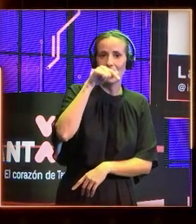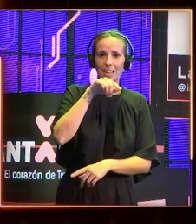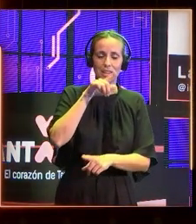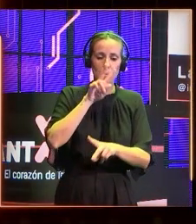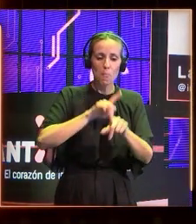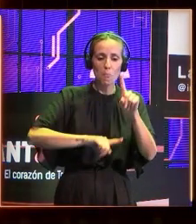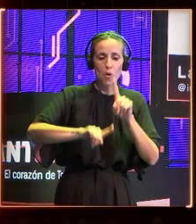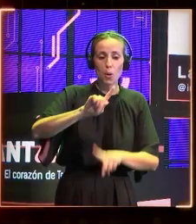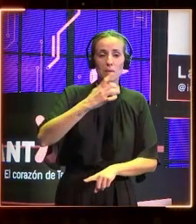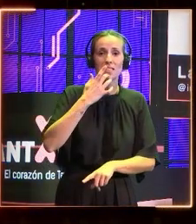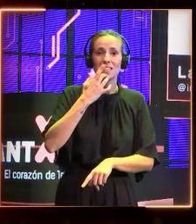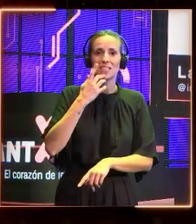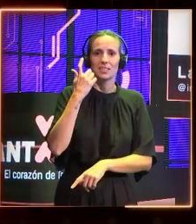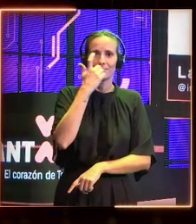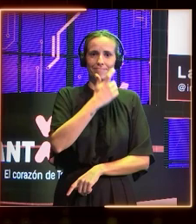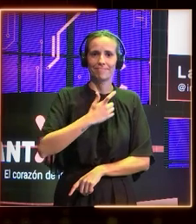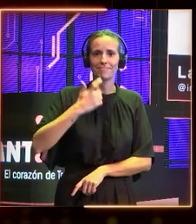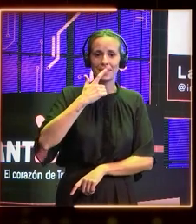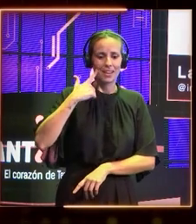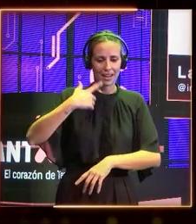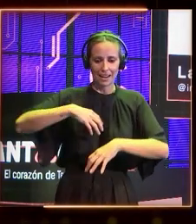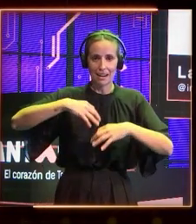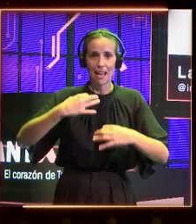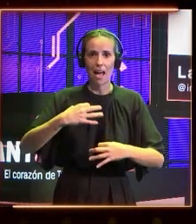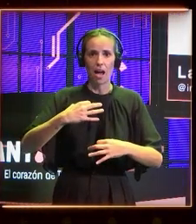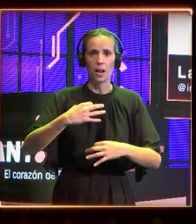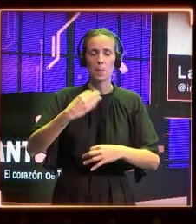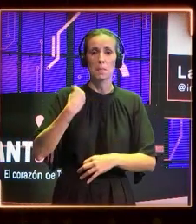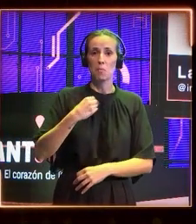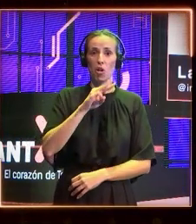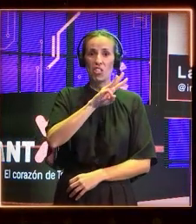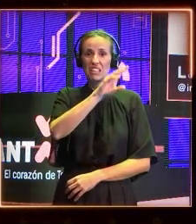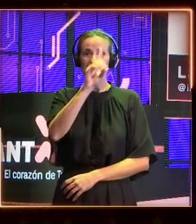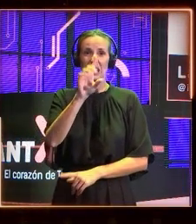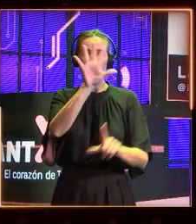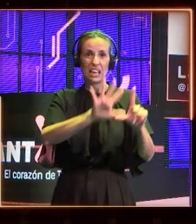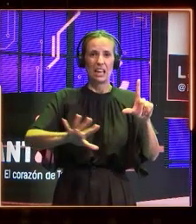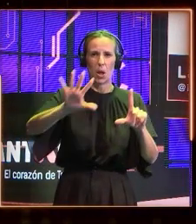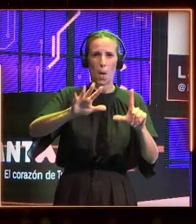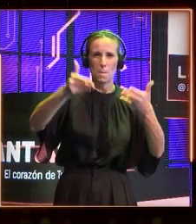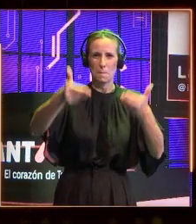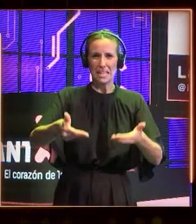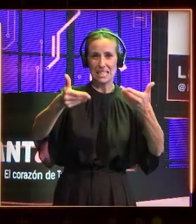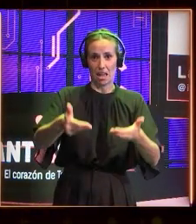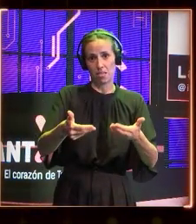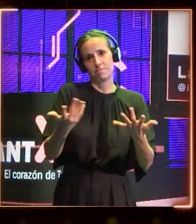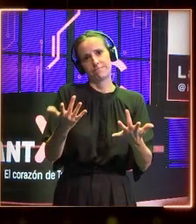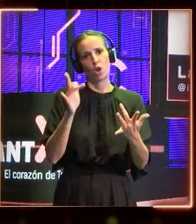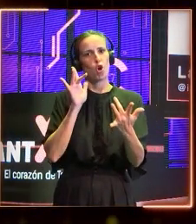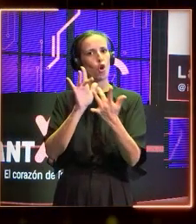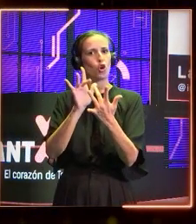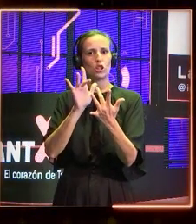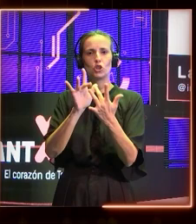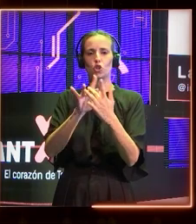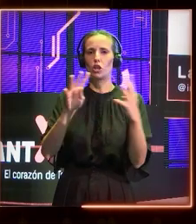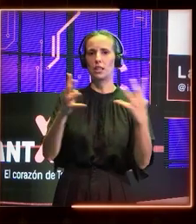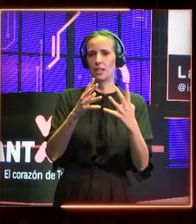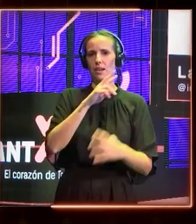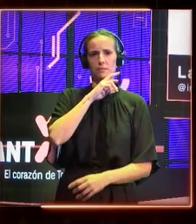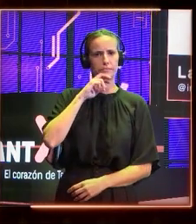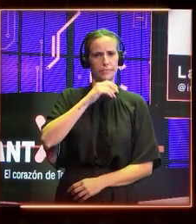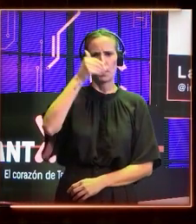cargar en tiempo real todas estas escenas en 3D que pesan mucho la conexión a internet es fundamental otro punto muy